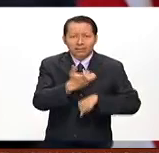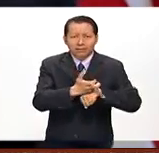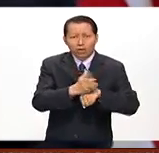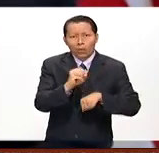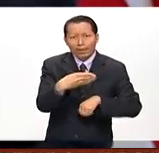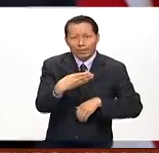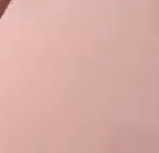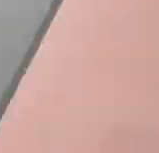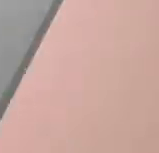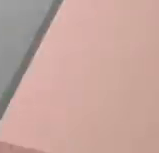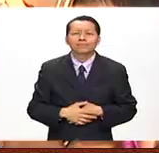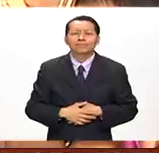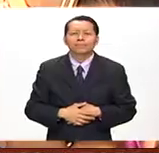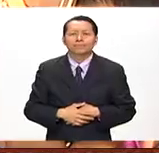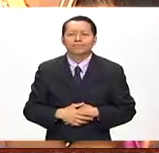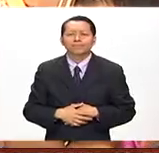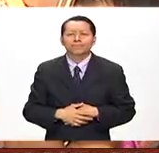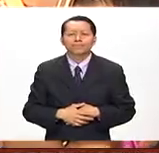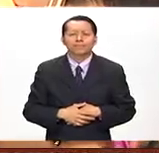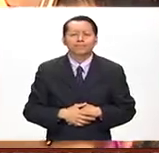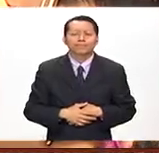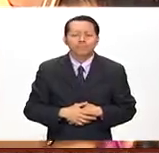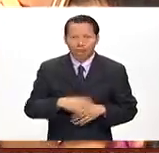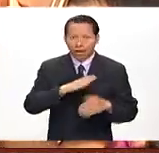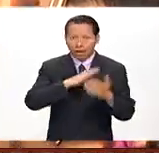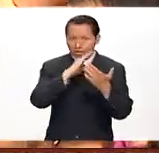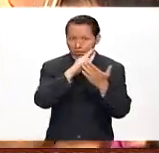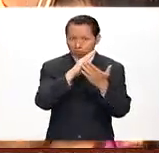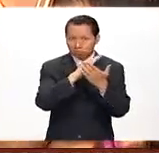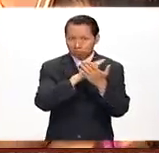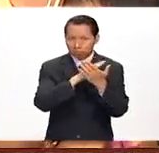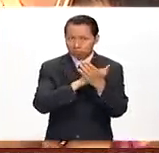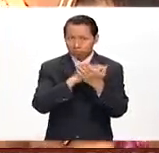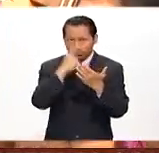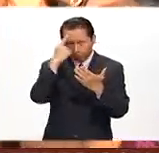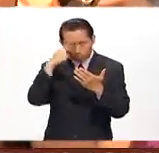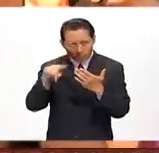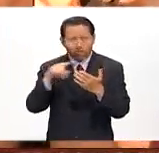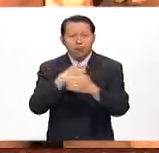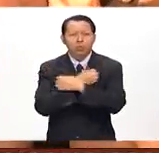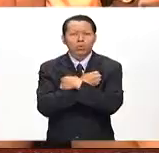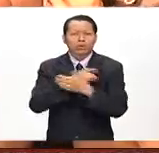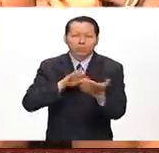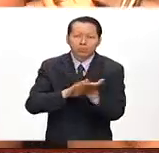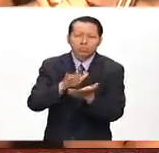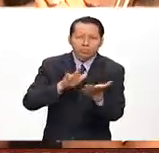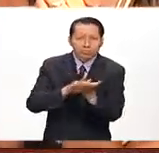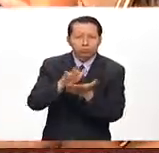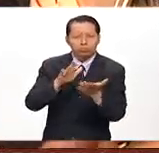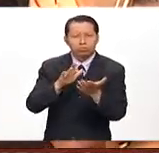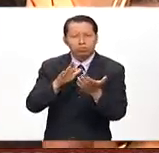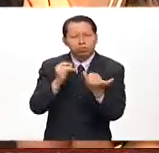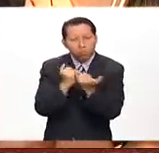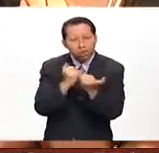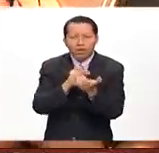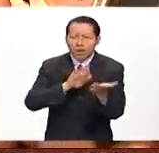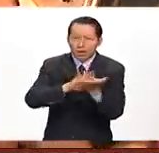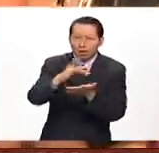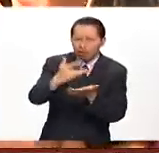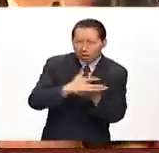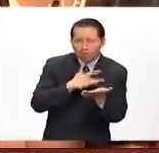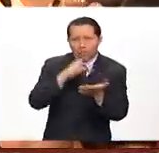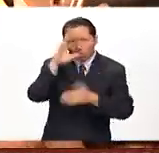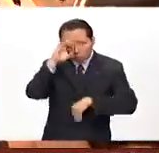Obama. Una agenda en materia de cooperación educativa, de cooperación cultural,